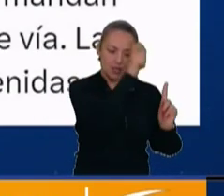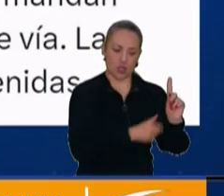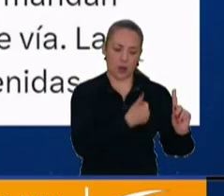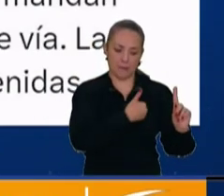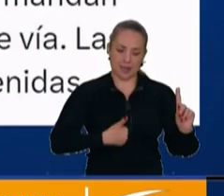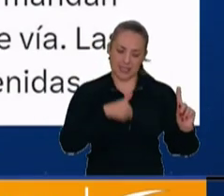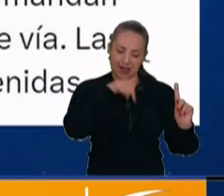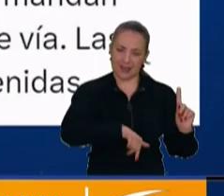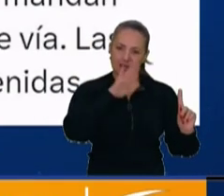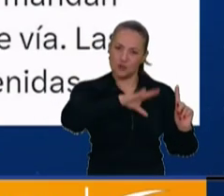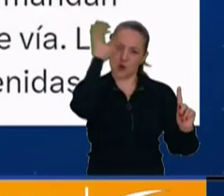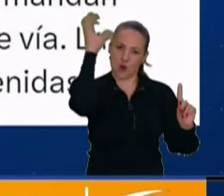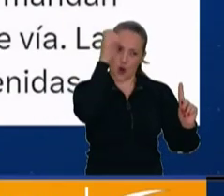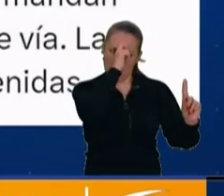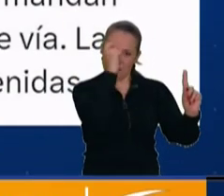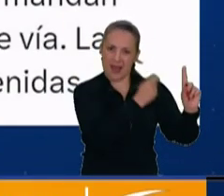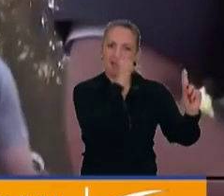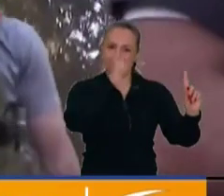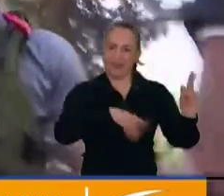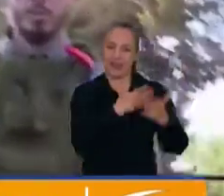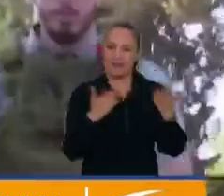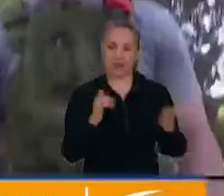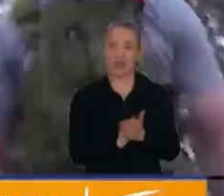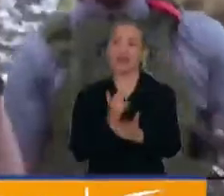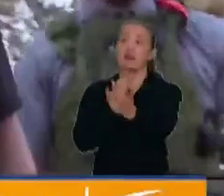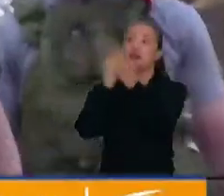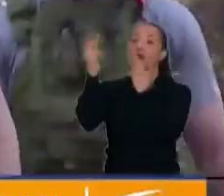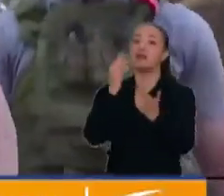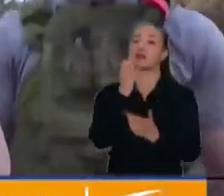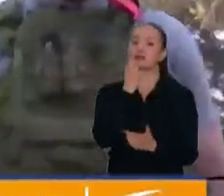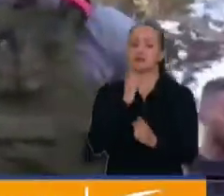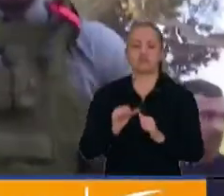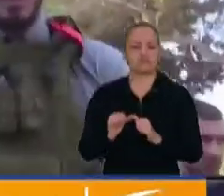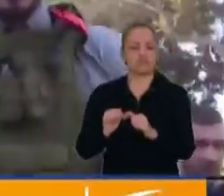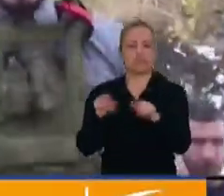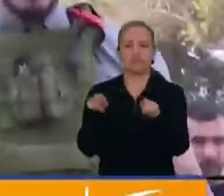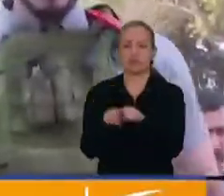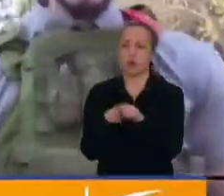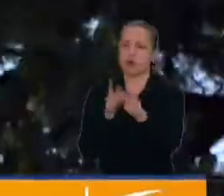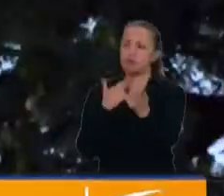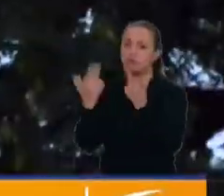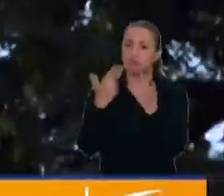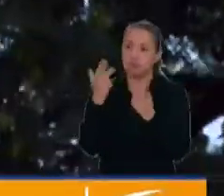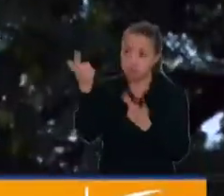de la República. Agregó que las relaciones con Israel se mantendrán